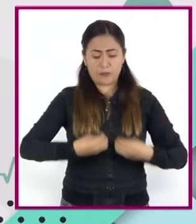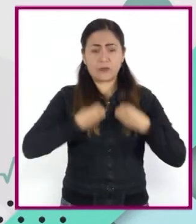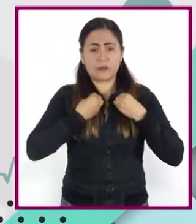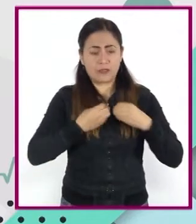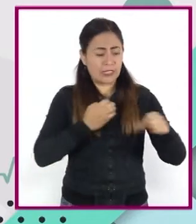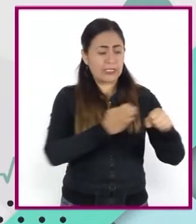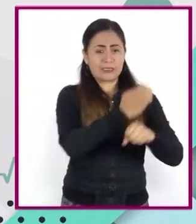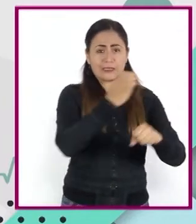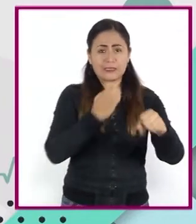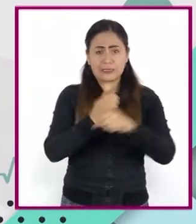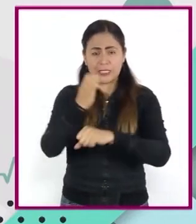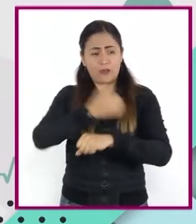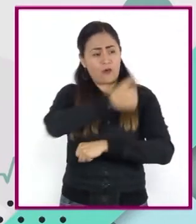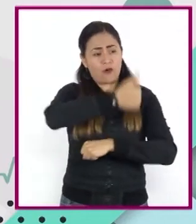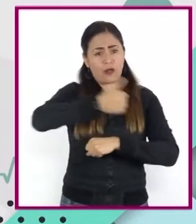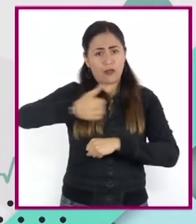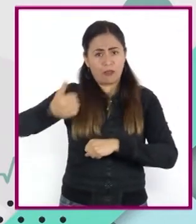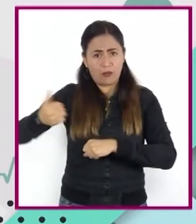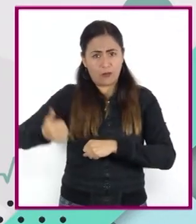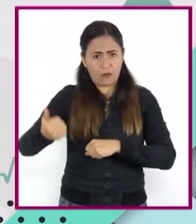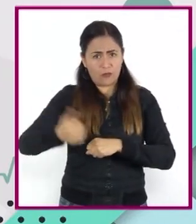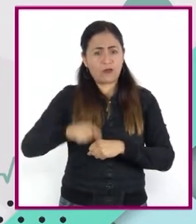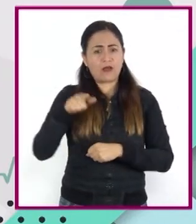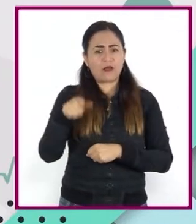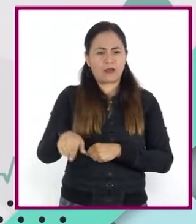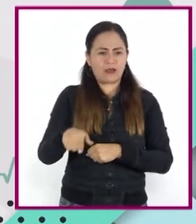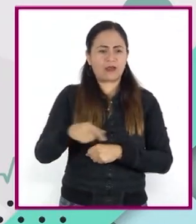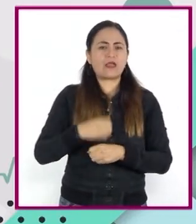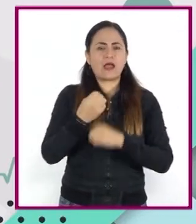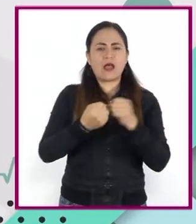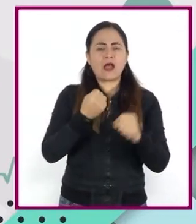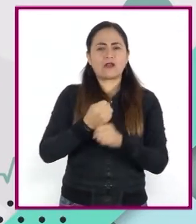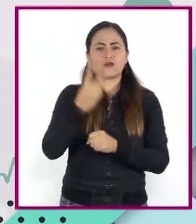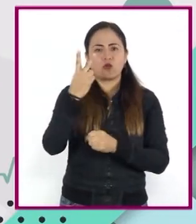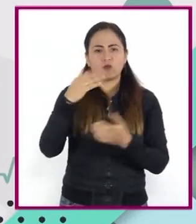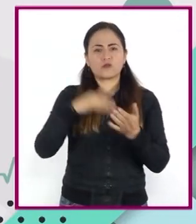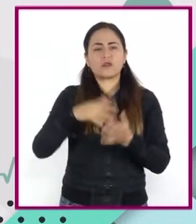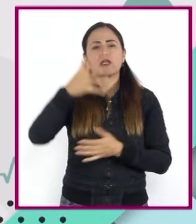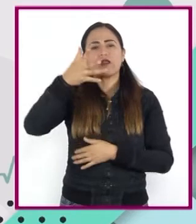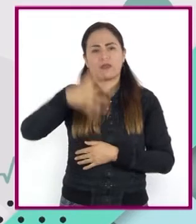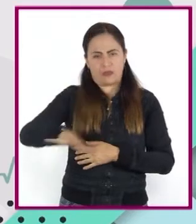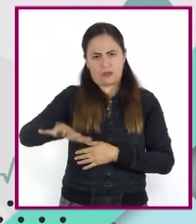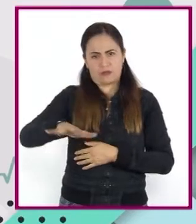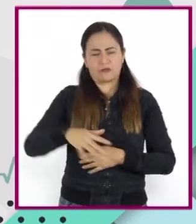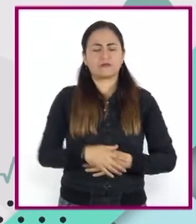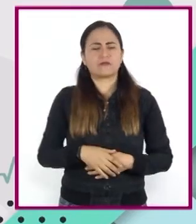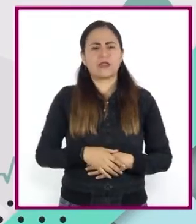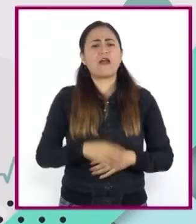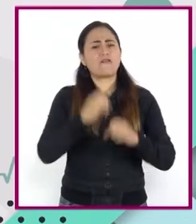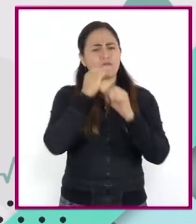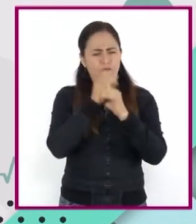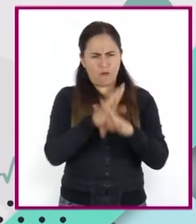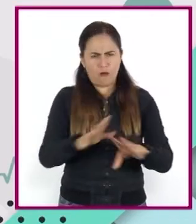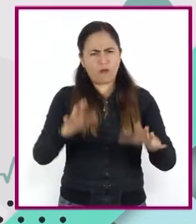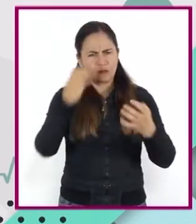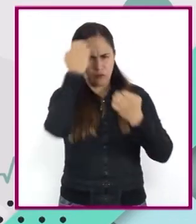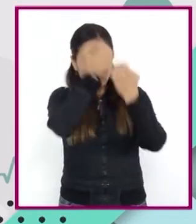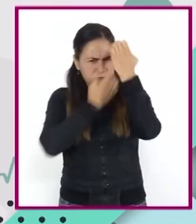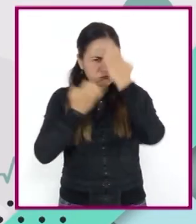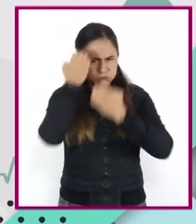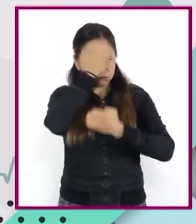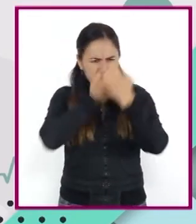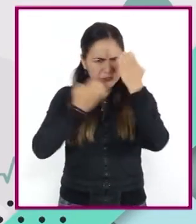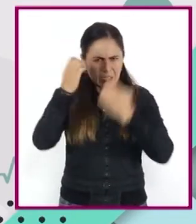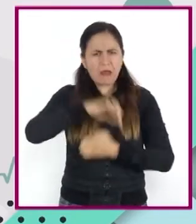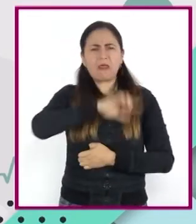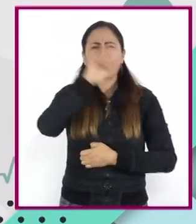entidad federativa de acuerdo con el Censo Poblacional de 2010. Una vez analizada dicha información, es posible responder